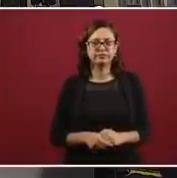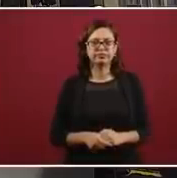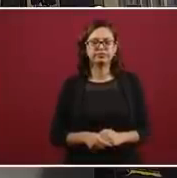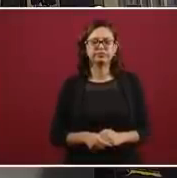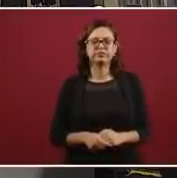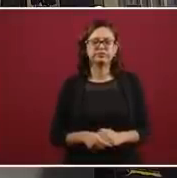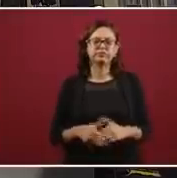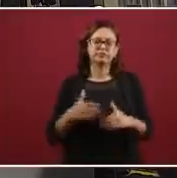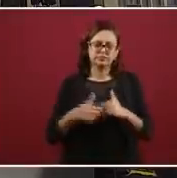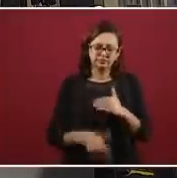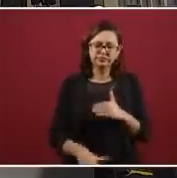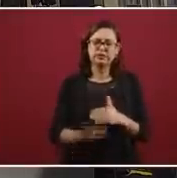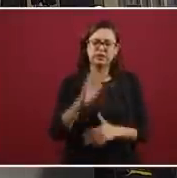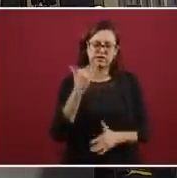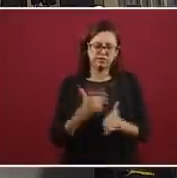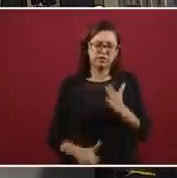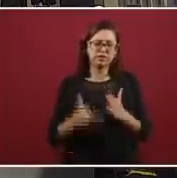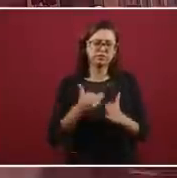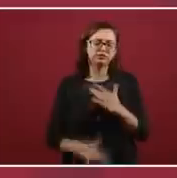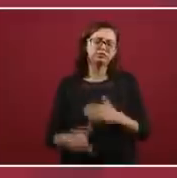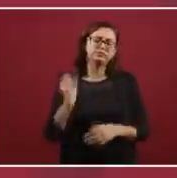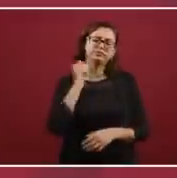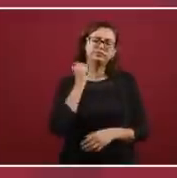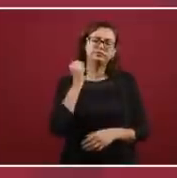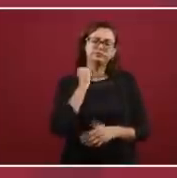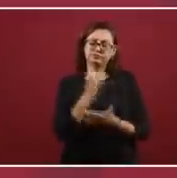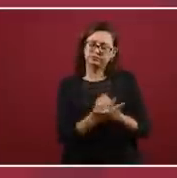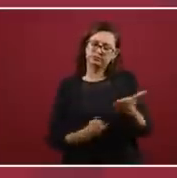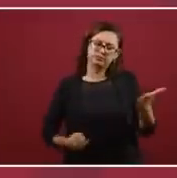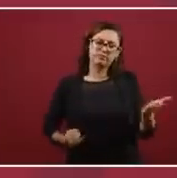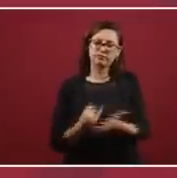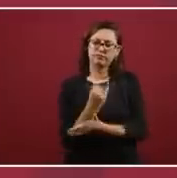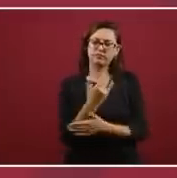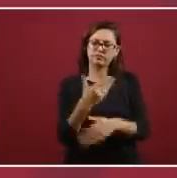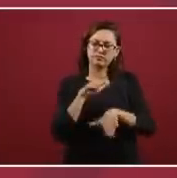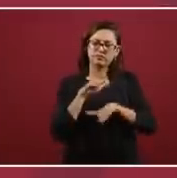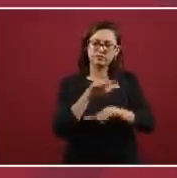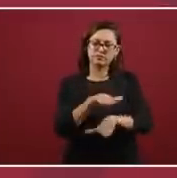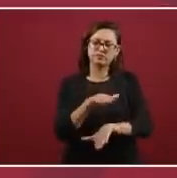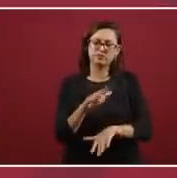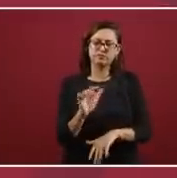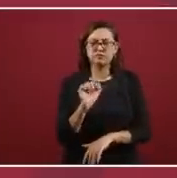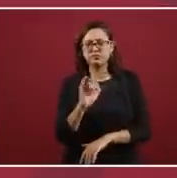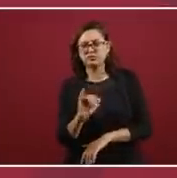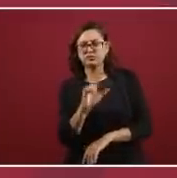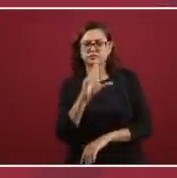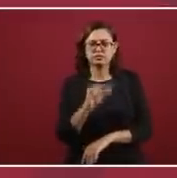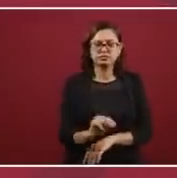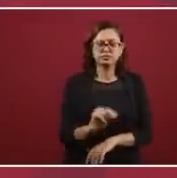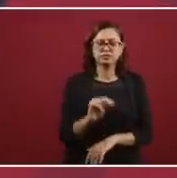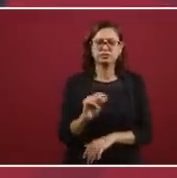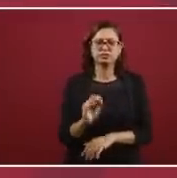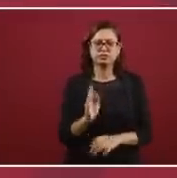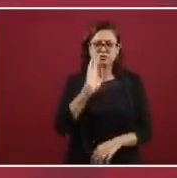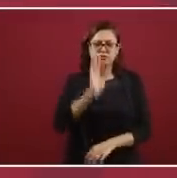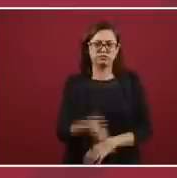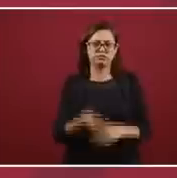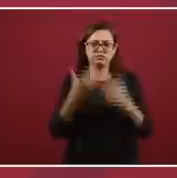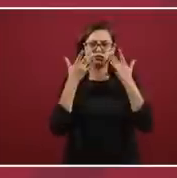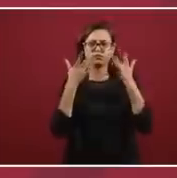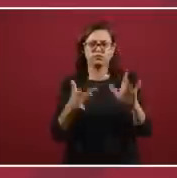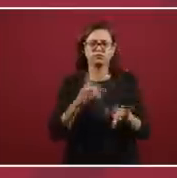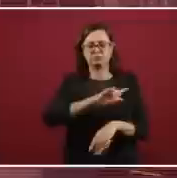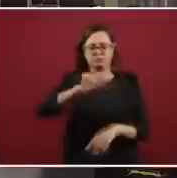Todavía falta que el Senado resuelva sobre la aceptación de la renuncia y luego vemos nosotros.